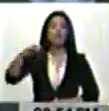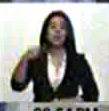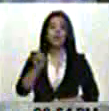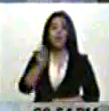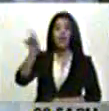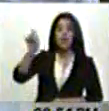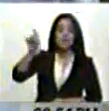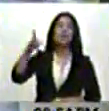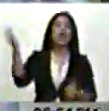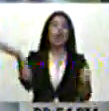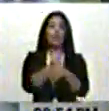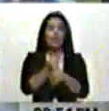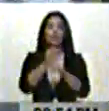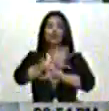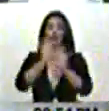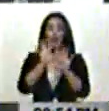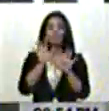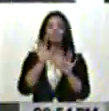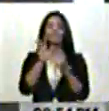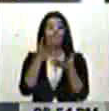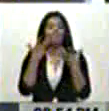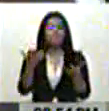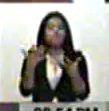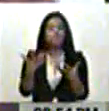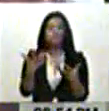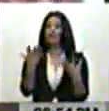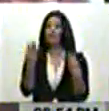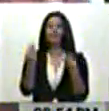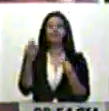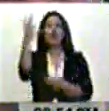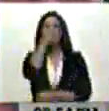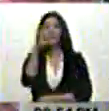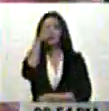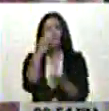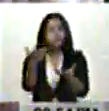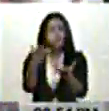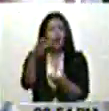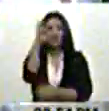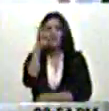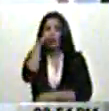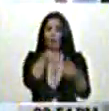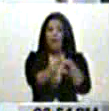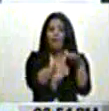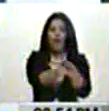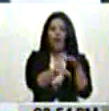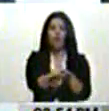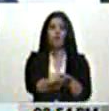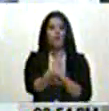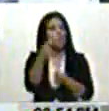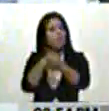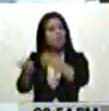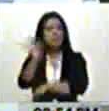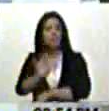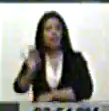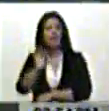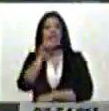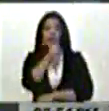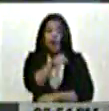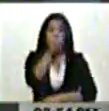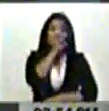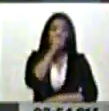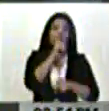de las cantidades de cochino, pernil, que deberían ser expendidos en diciembre